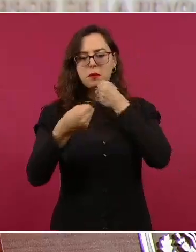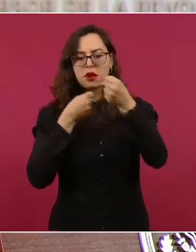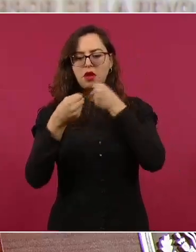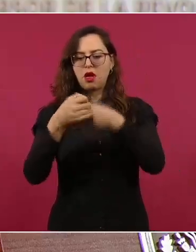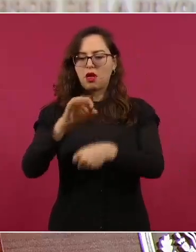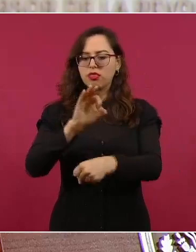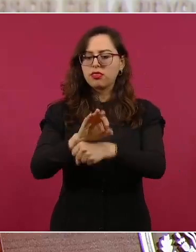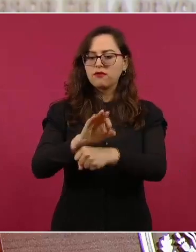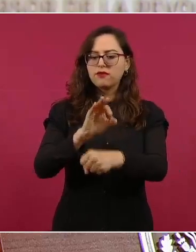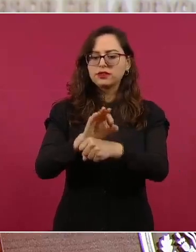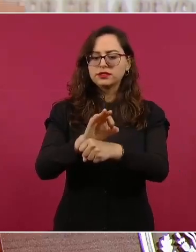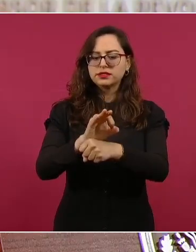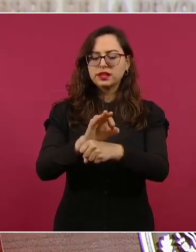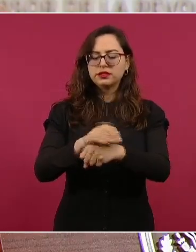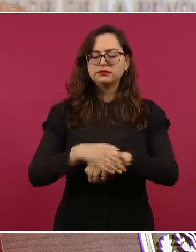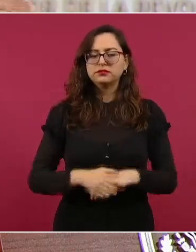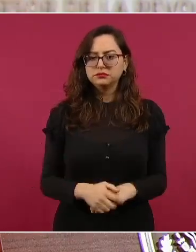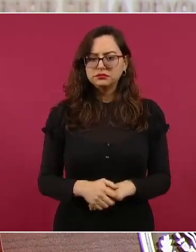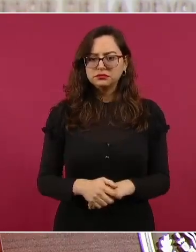completamente